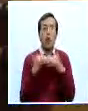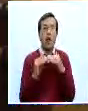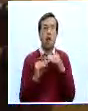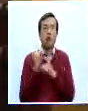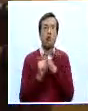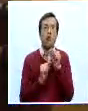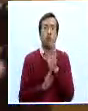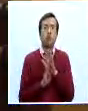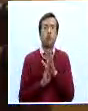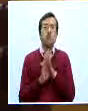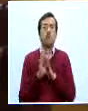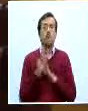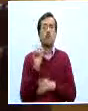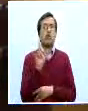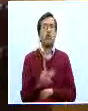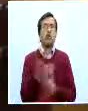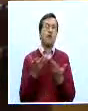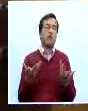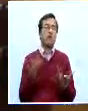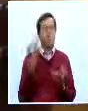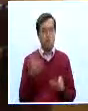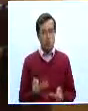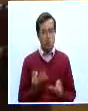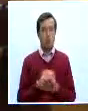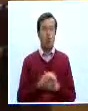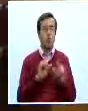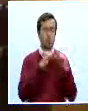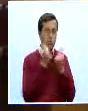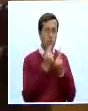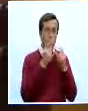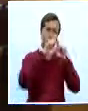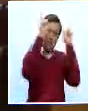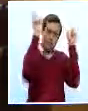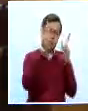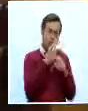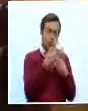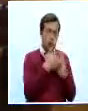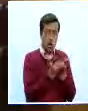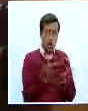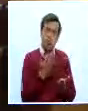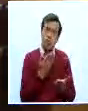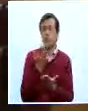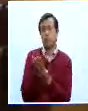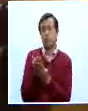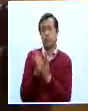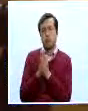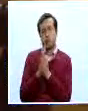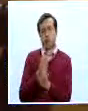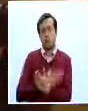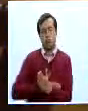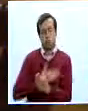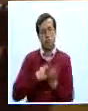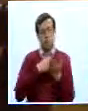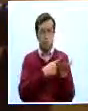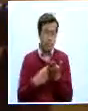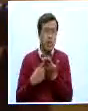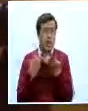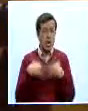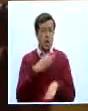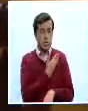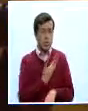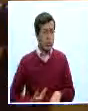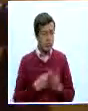también la proposición que nace del del grupo empresarial del grupo productivo de que analicemos este tema el presidente analizó vimos